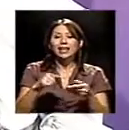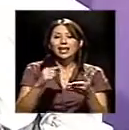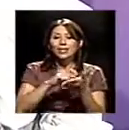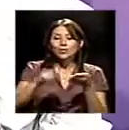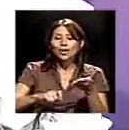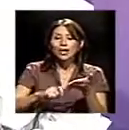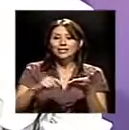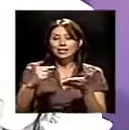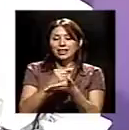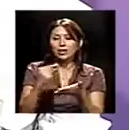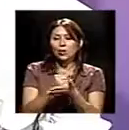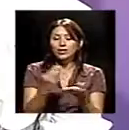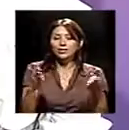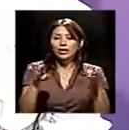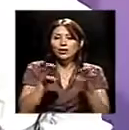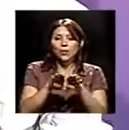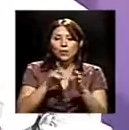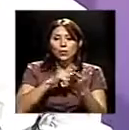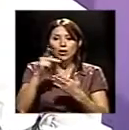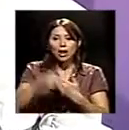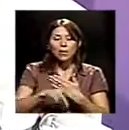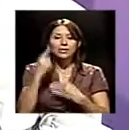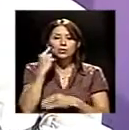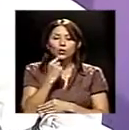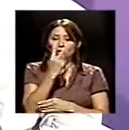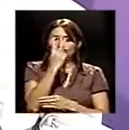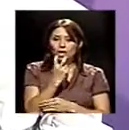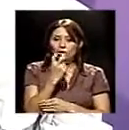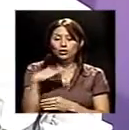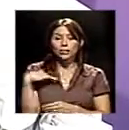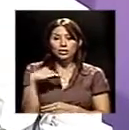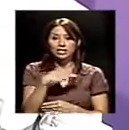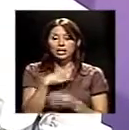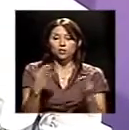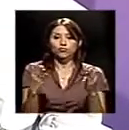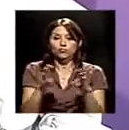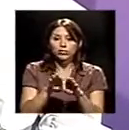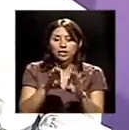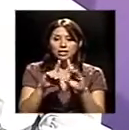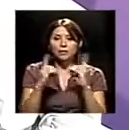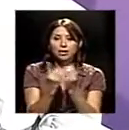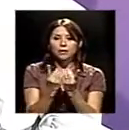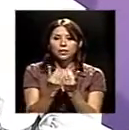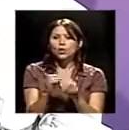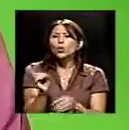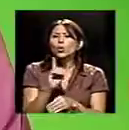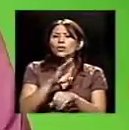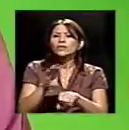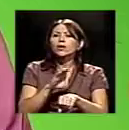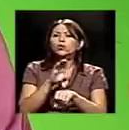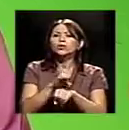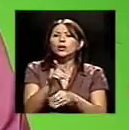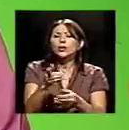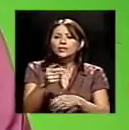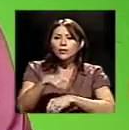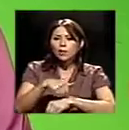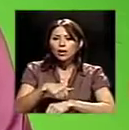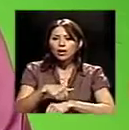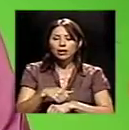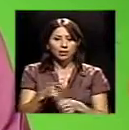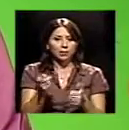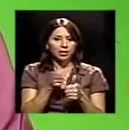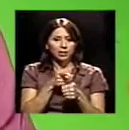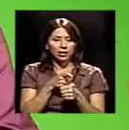Well. Se cerró, el Ministerio optó por cerrar ese departamento. ¿Dónde estuvo el Consejo en ese entonces? Primero, la rectoría